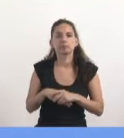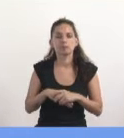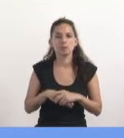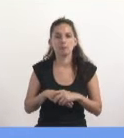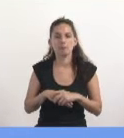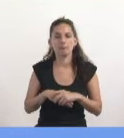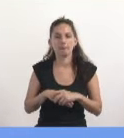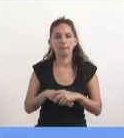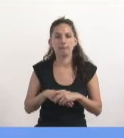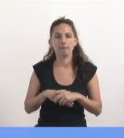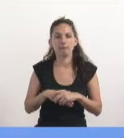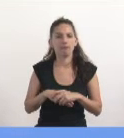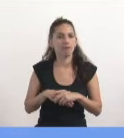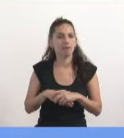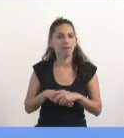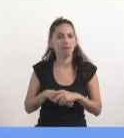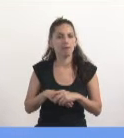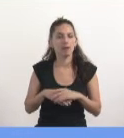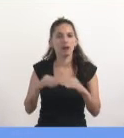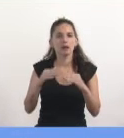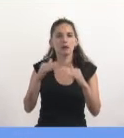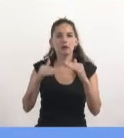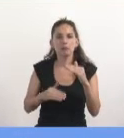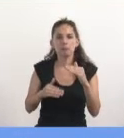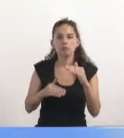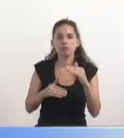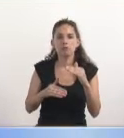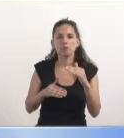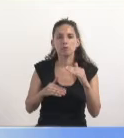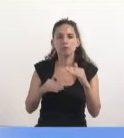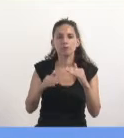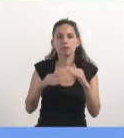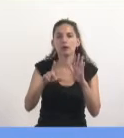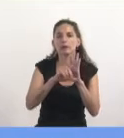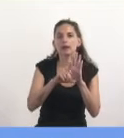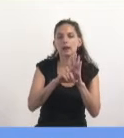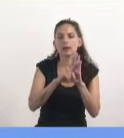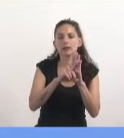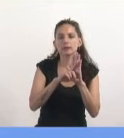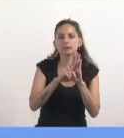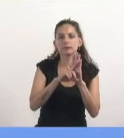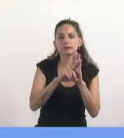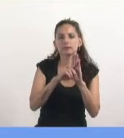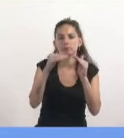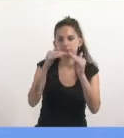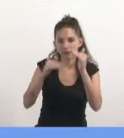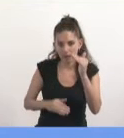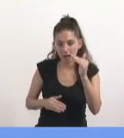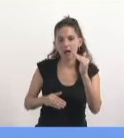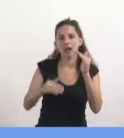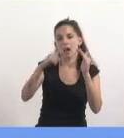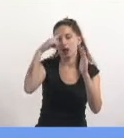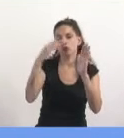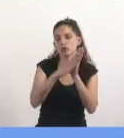constitucionalista como una norma jerarquía un poco inferior a los tratados, a una ley, a una supraley, también inferior obviamente a la Constitución,